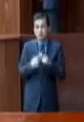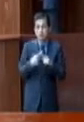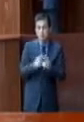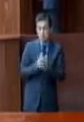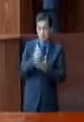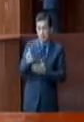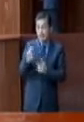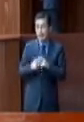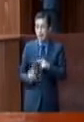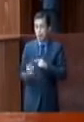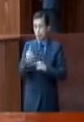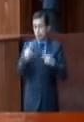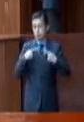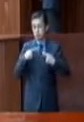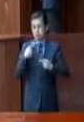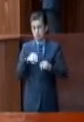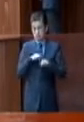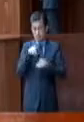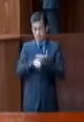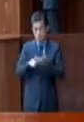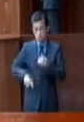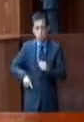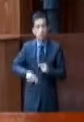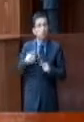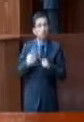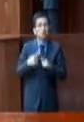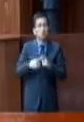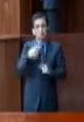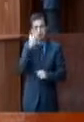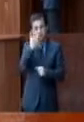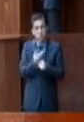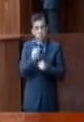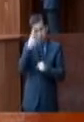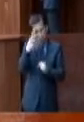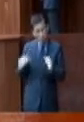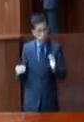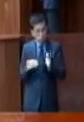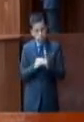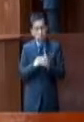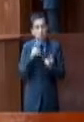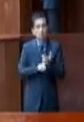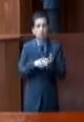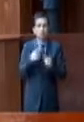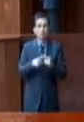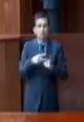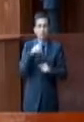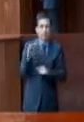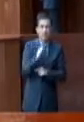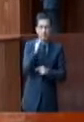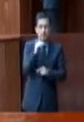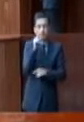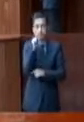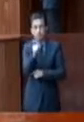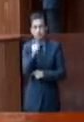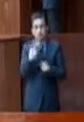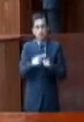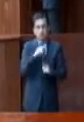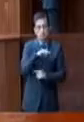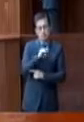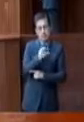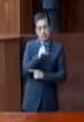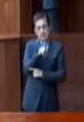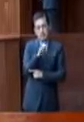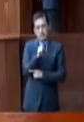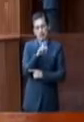por servidor público alguno por ser responsable de contratarla insensible de la inserción fue la federación de sindicatos por conducto de miguel barba cárdenas